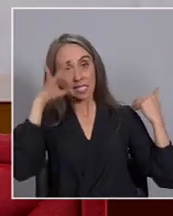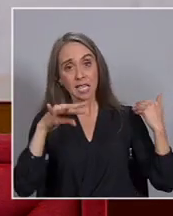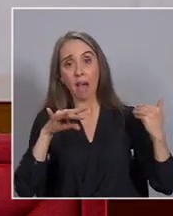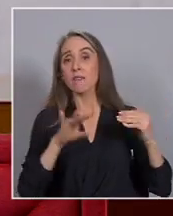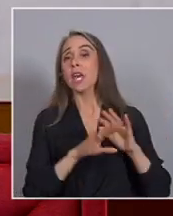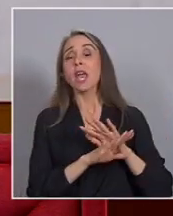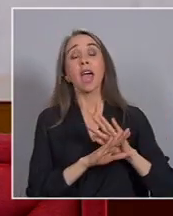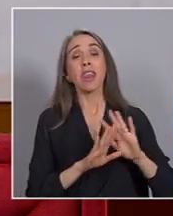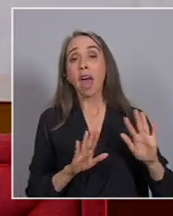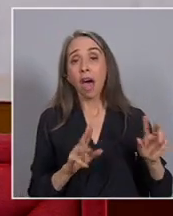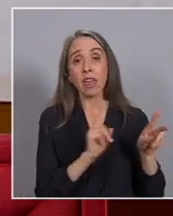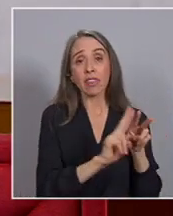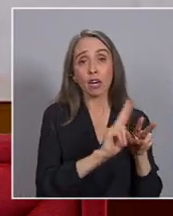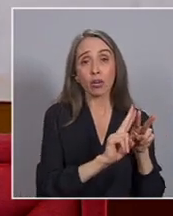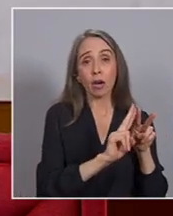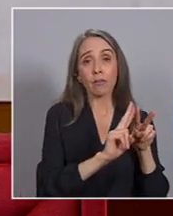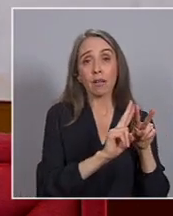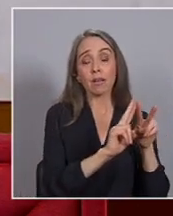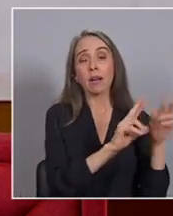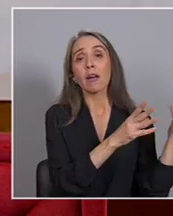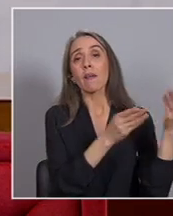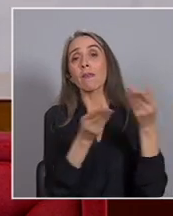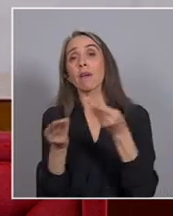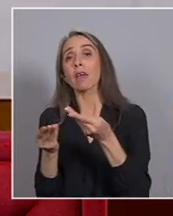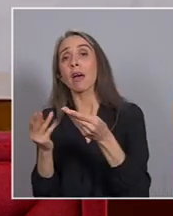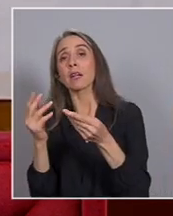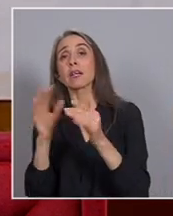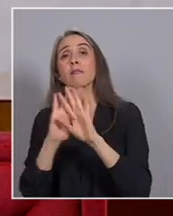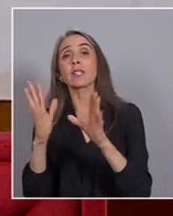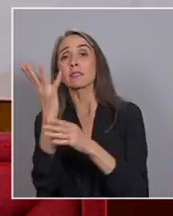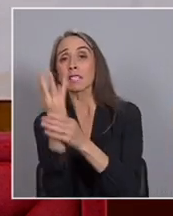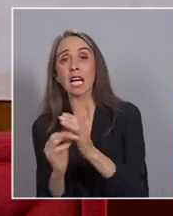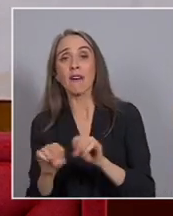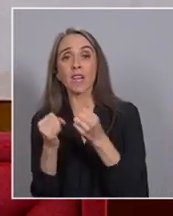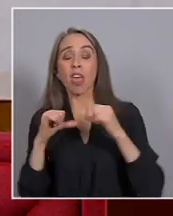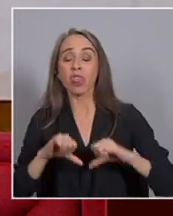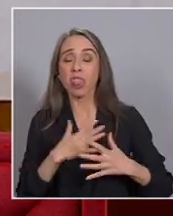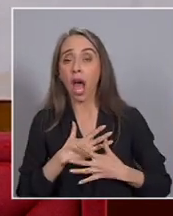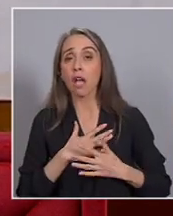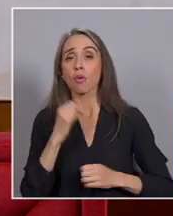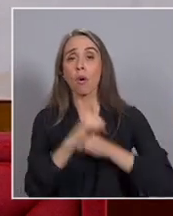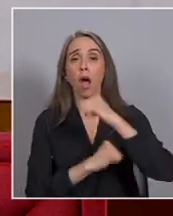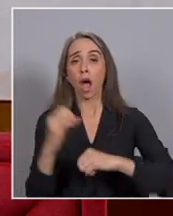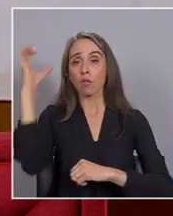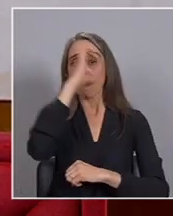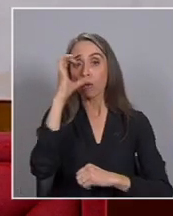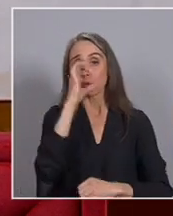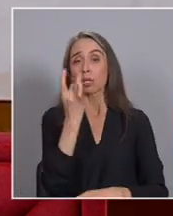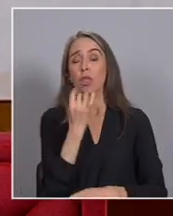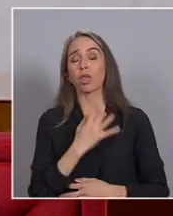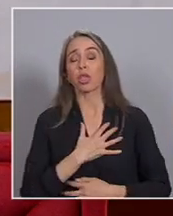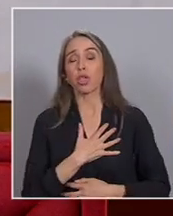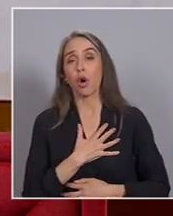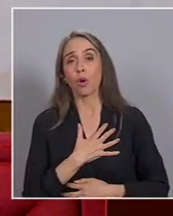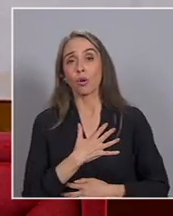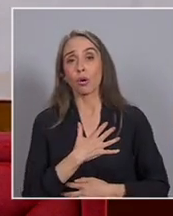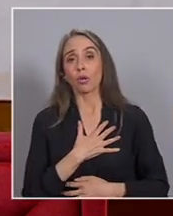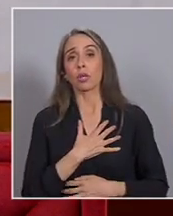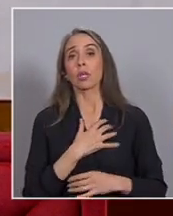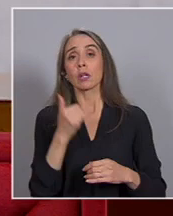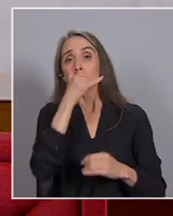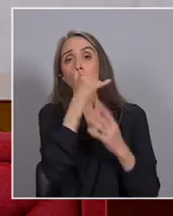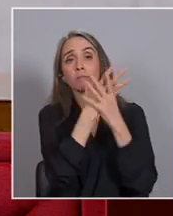nada compensará el daño, los años de búsqueda, de dolor y